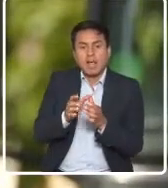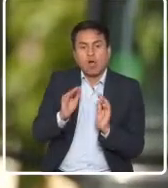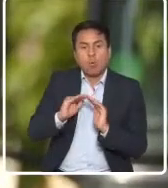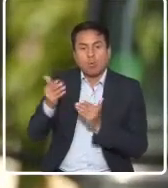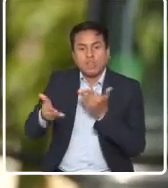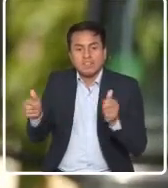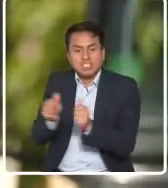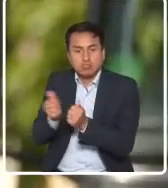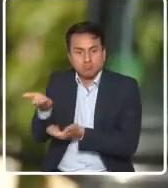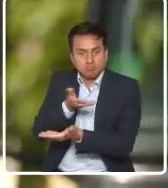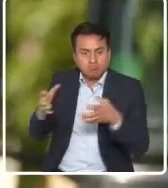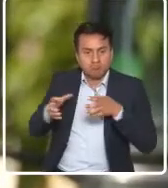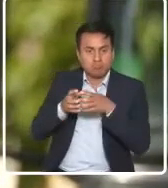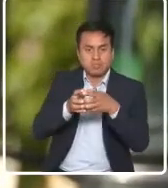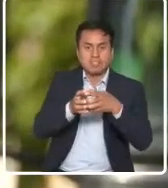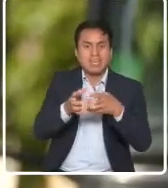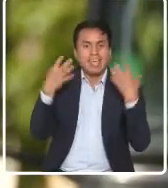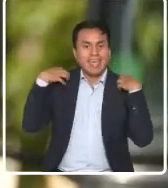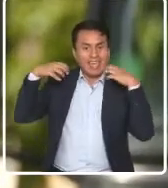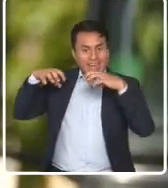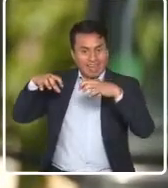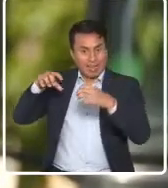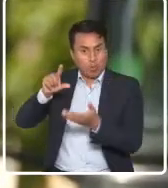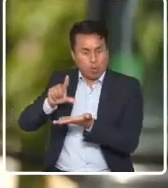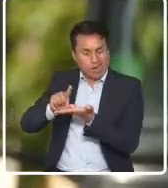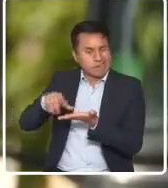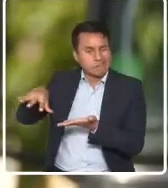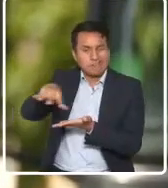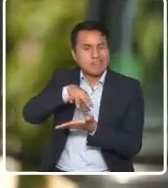de vecinos que se encargaban de